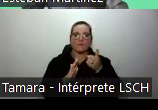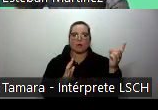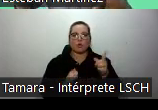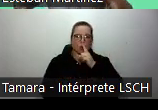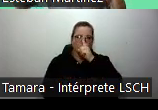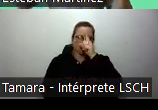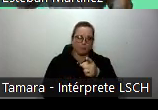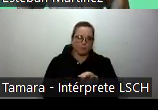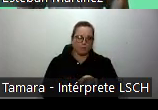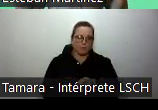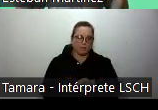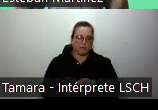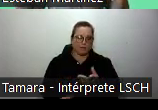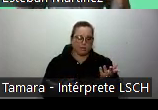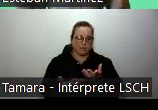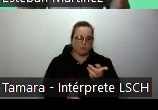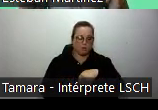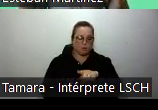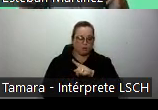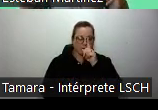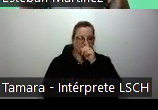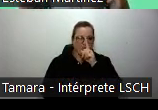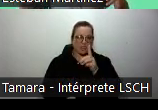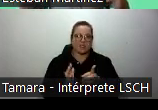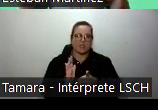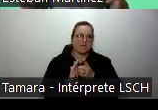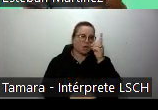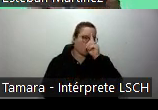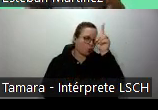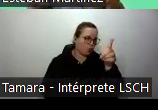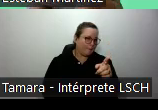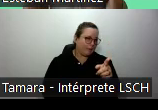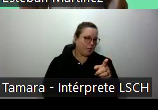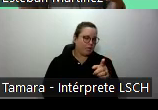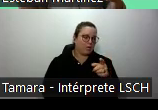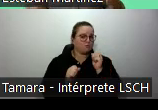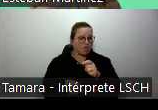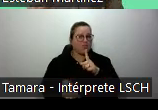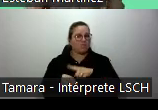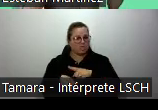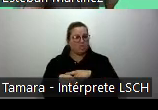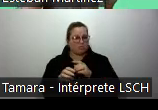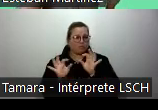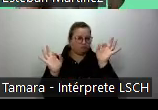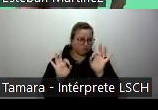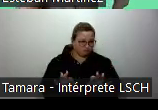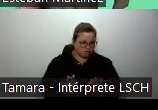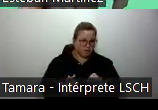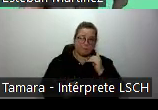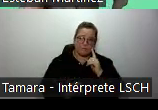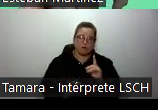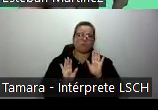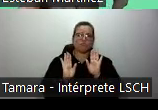el Cómo se desarrolla un hábito es algo que puede tomar le puede tomar mucho tiempo a explicar pero quiero que hagan lo